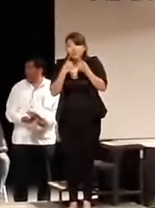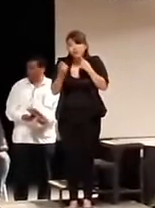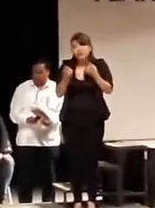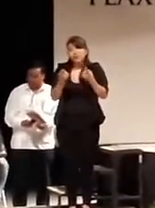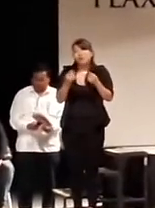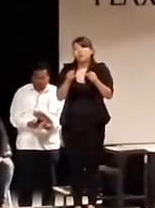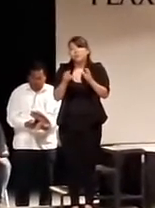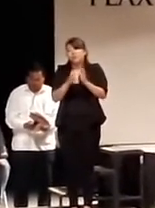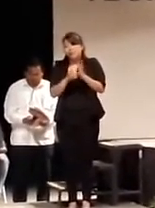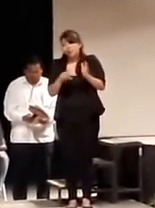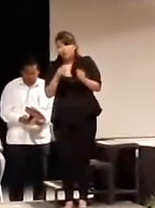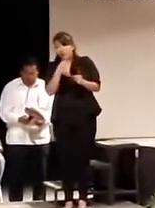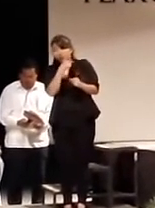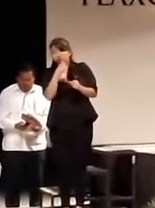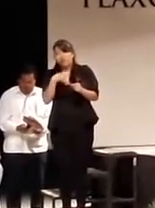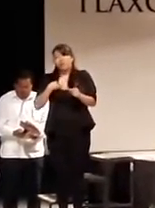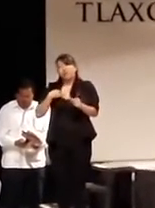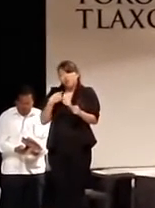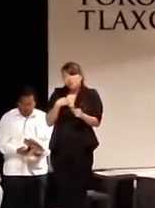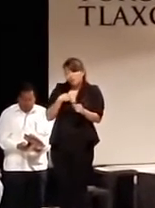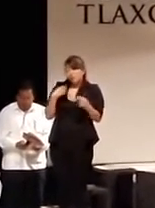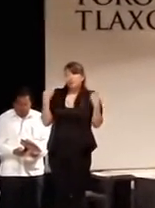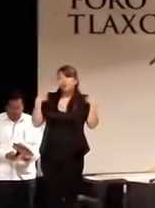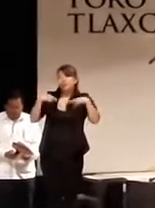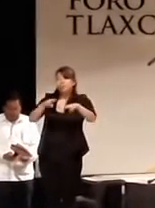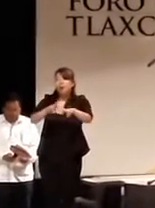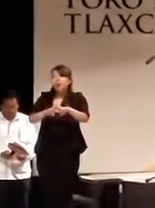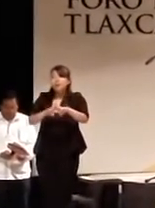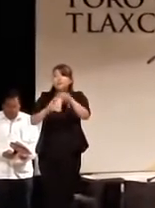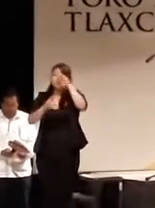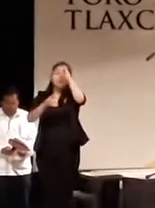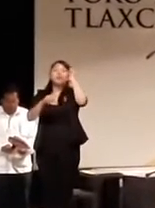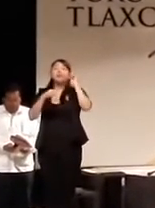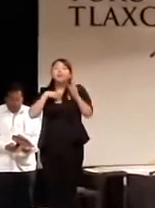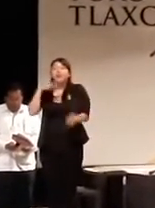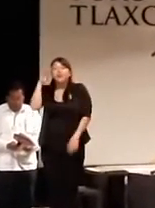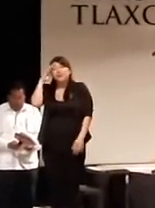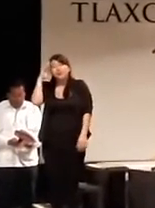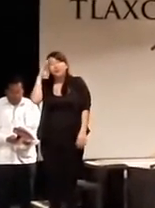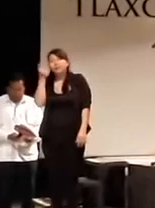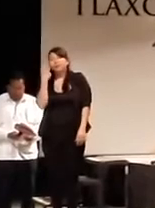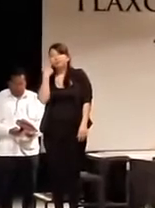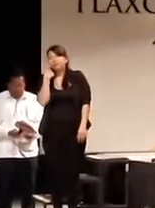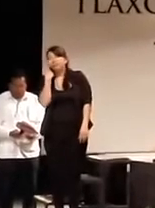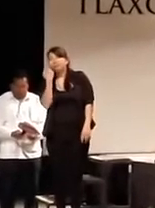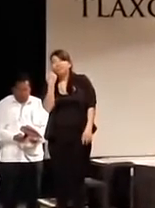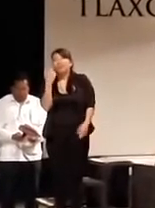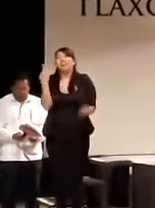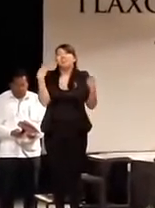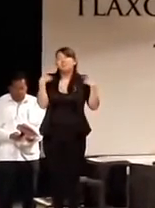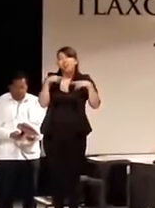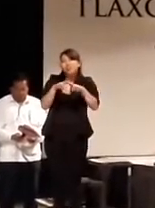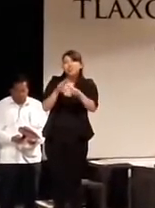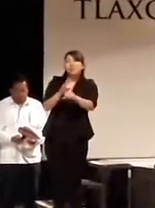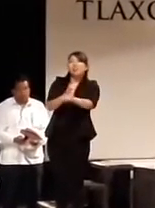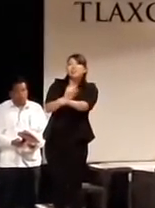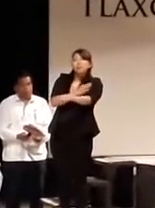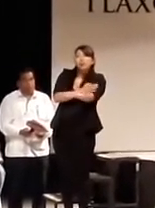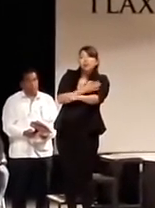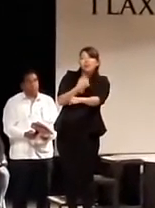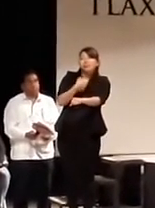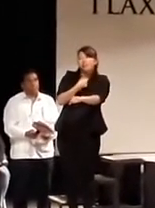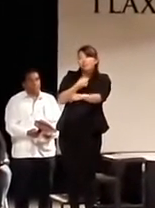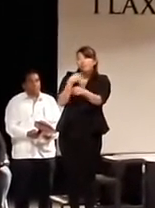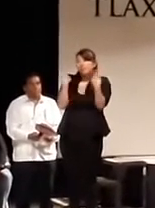los que provenimos del ámbito pedagógico y desde ahí observamos y acompañamos a los docentes y a las